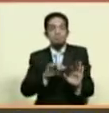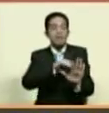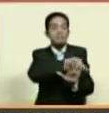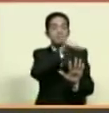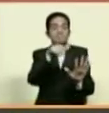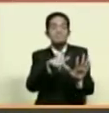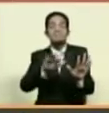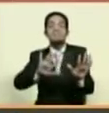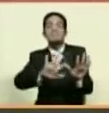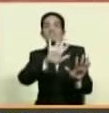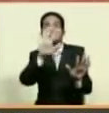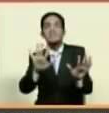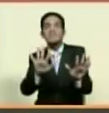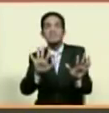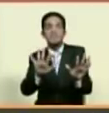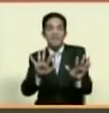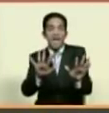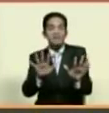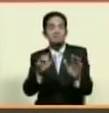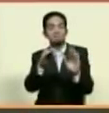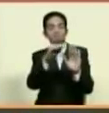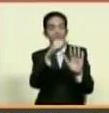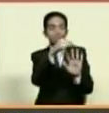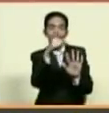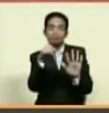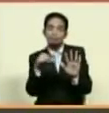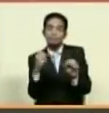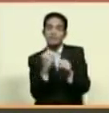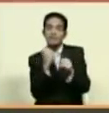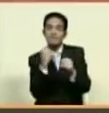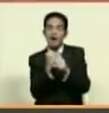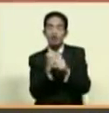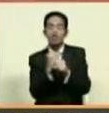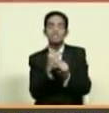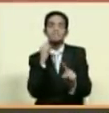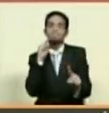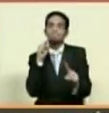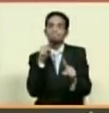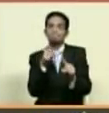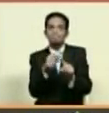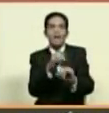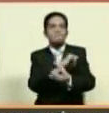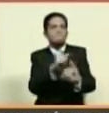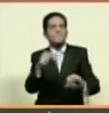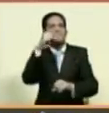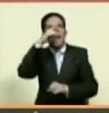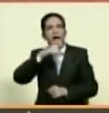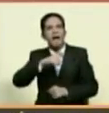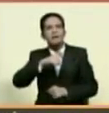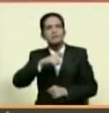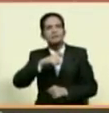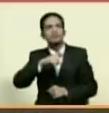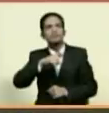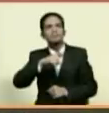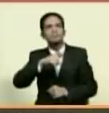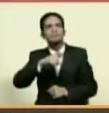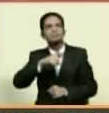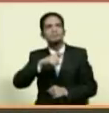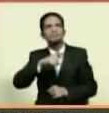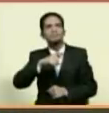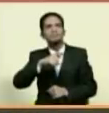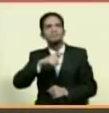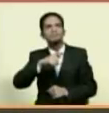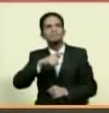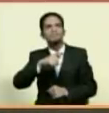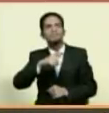estratégicas que anunció el presidente Maduro para lograr, al término de este año, cerrar